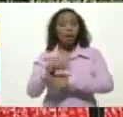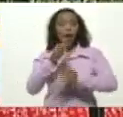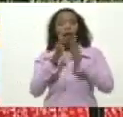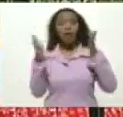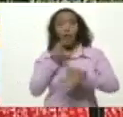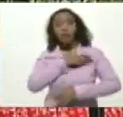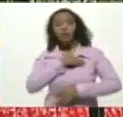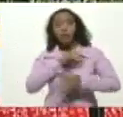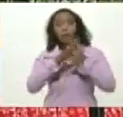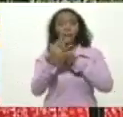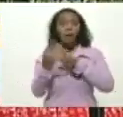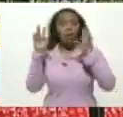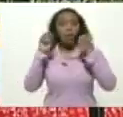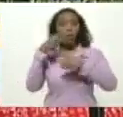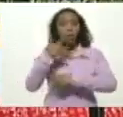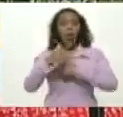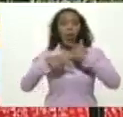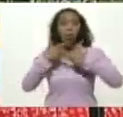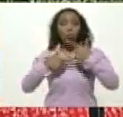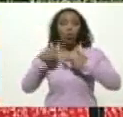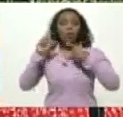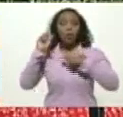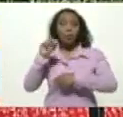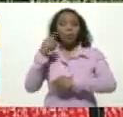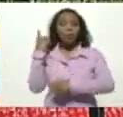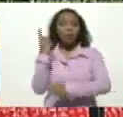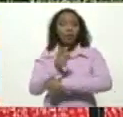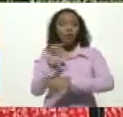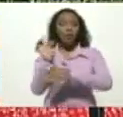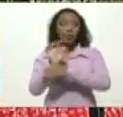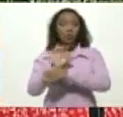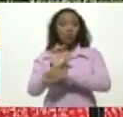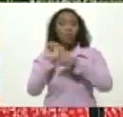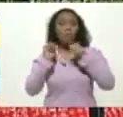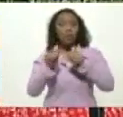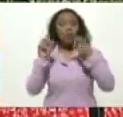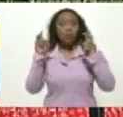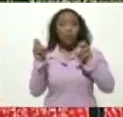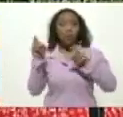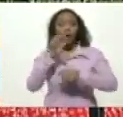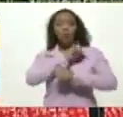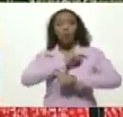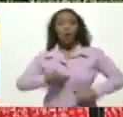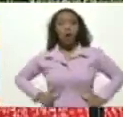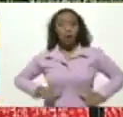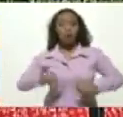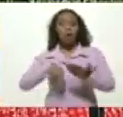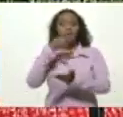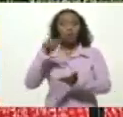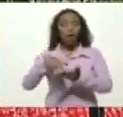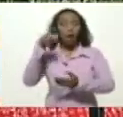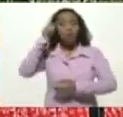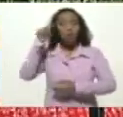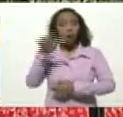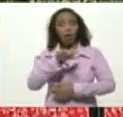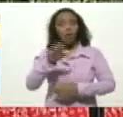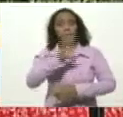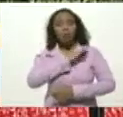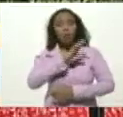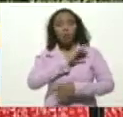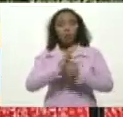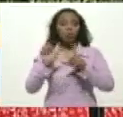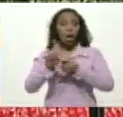Barrio Nuevo Artricolor, y debe empezar a funcionar, bueno, allí la Guardia Nacional del Pueblo, la Guardia del Pueblo, todas